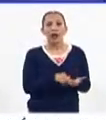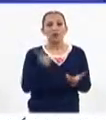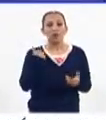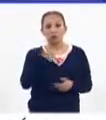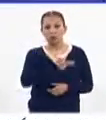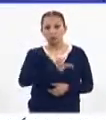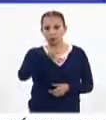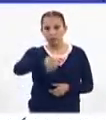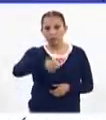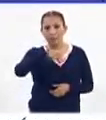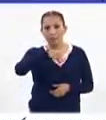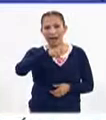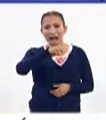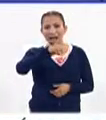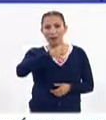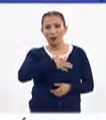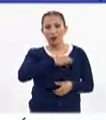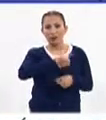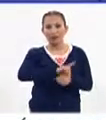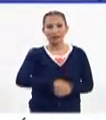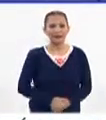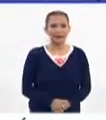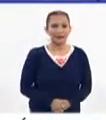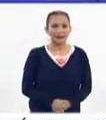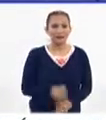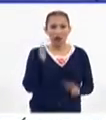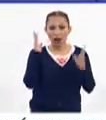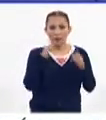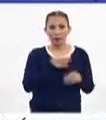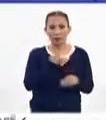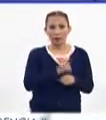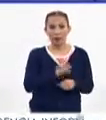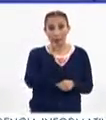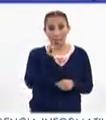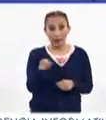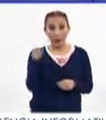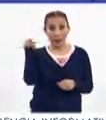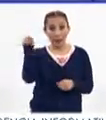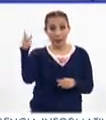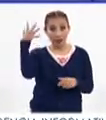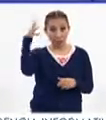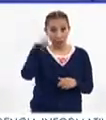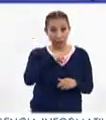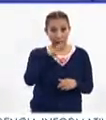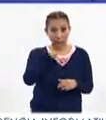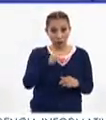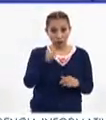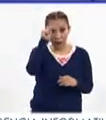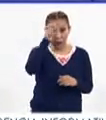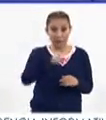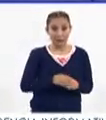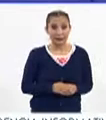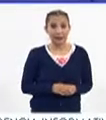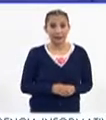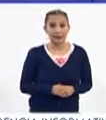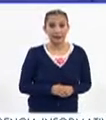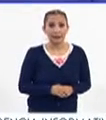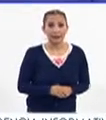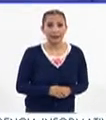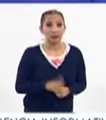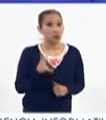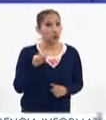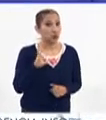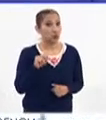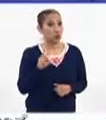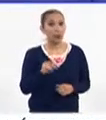gusto saludarte, Marina. Muy buenos días. También, hola, muy buenos días. ¿También hace mucho sol por allá en el norte?